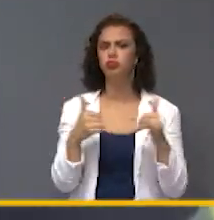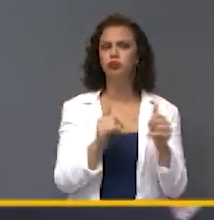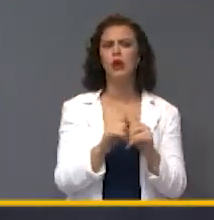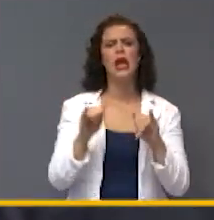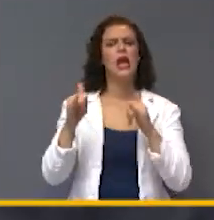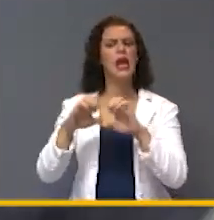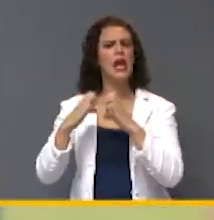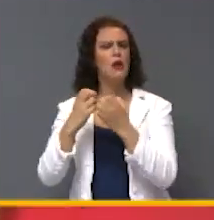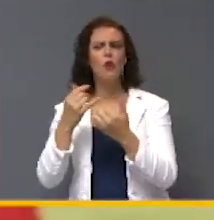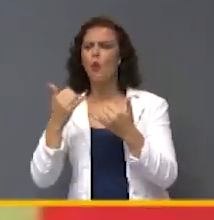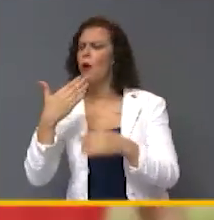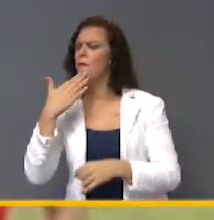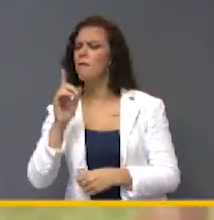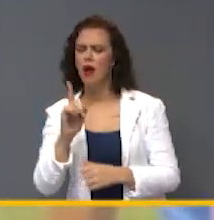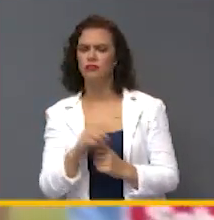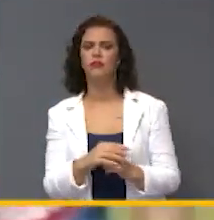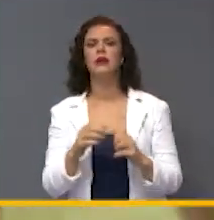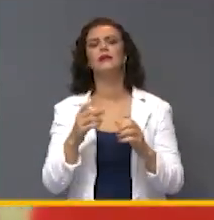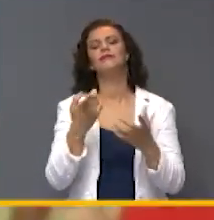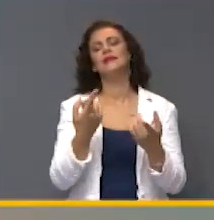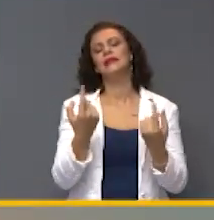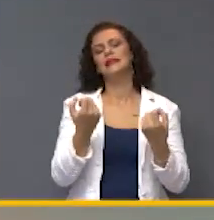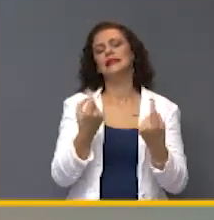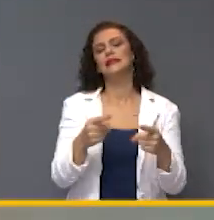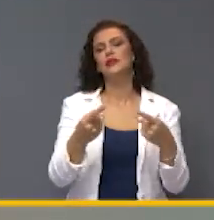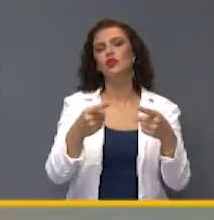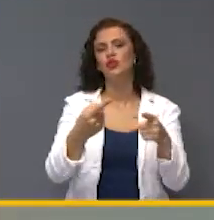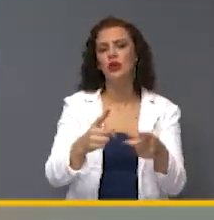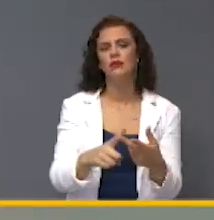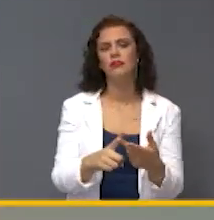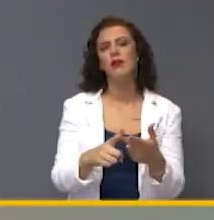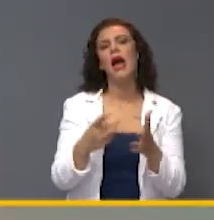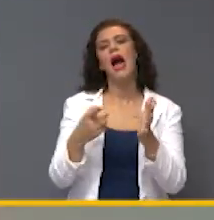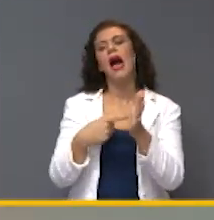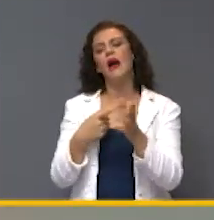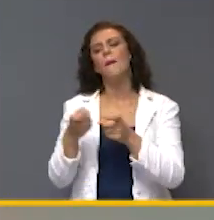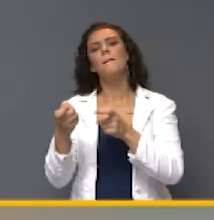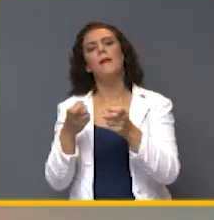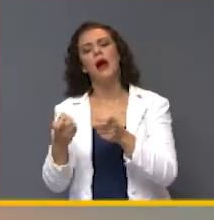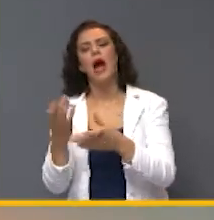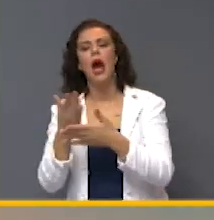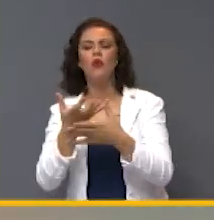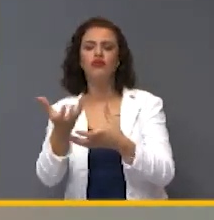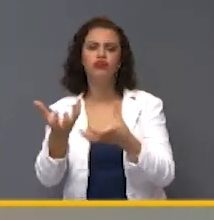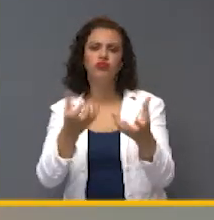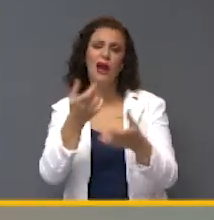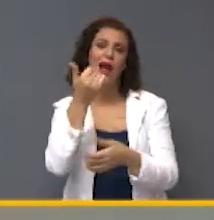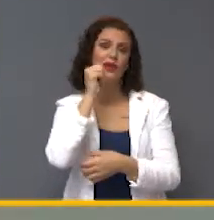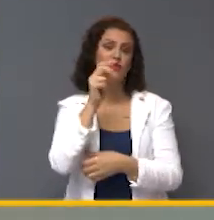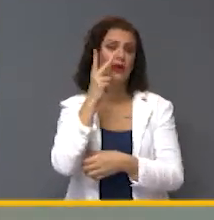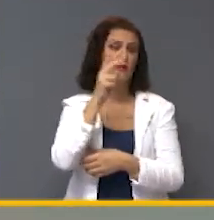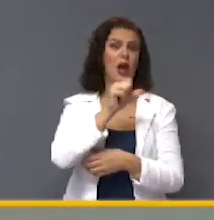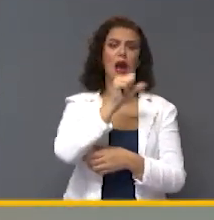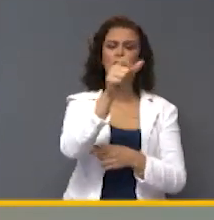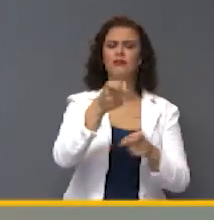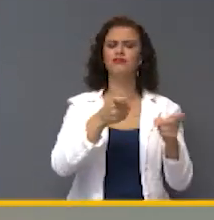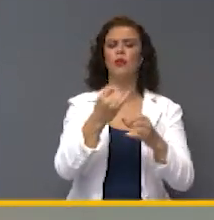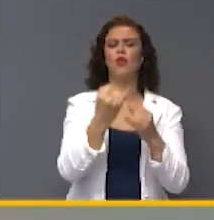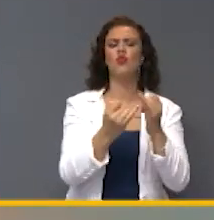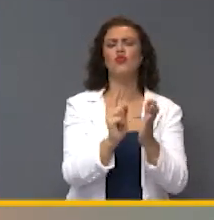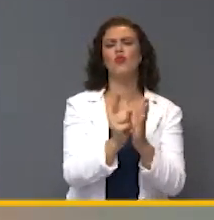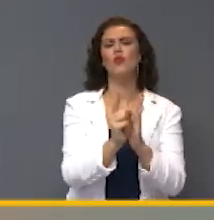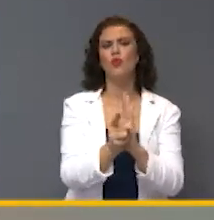jugado mal, el equipo son circunstancias, de repente de manejo en algunos sectores. Ayer, si ustedes vieron, Alajuela manejó los últimos